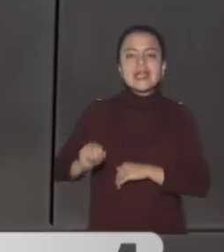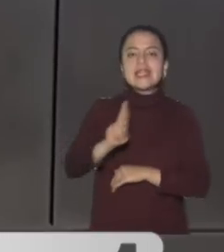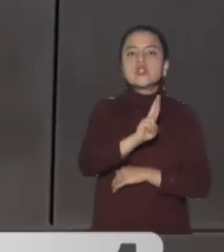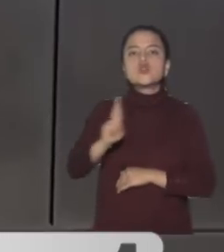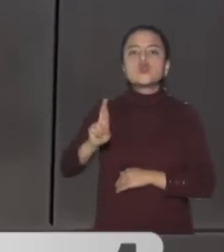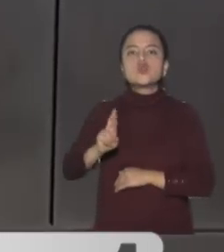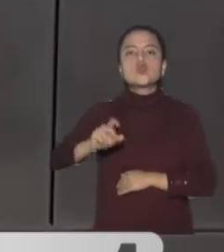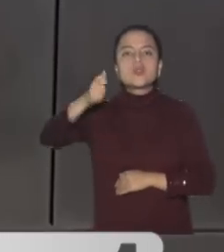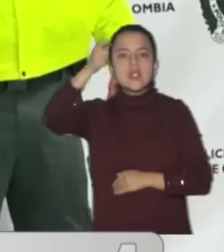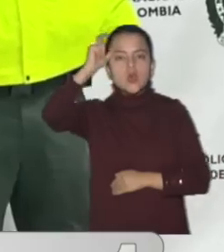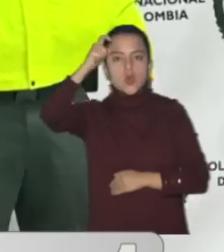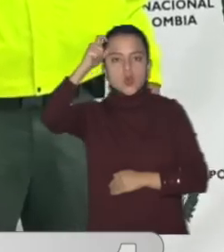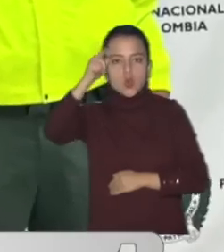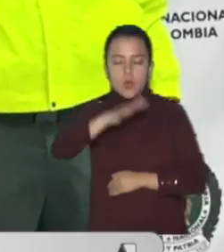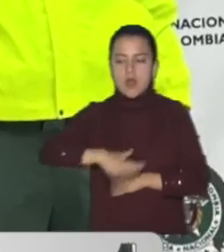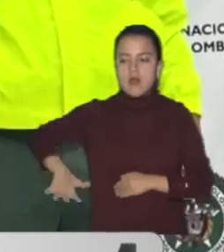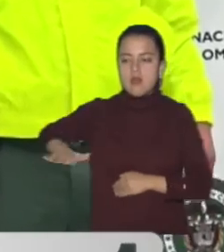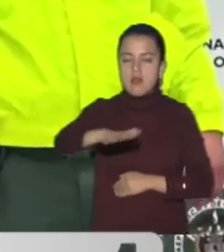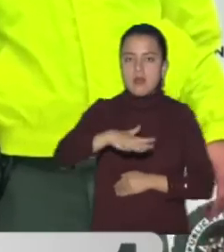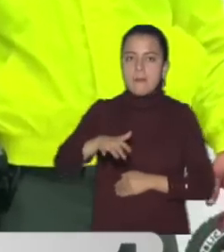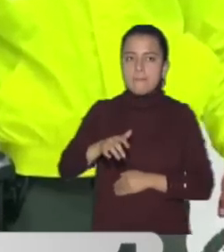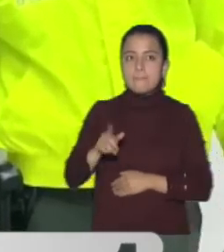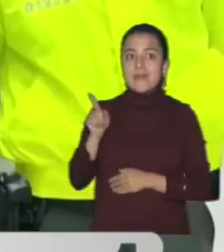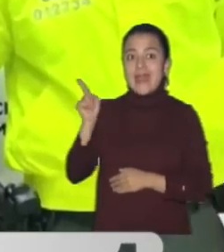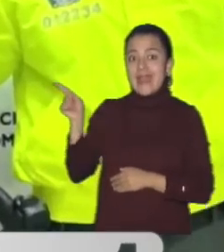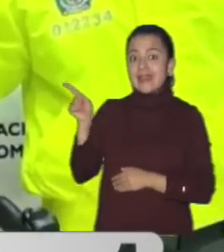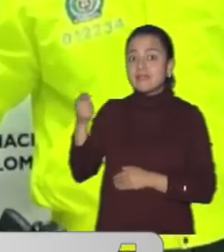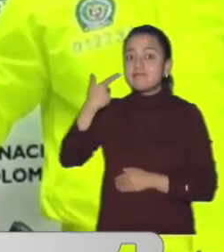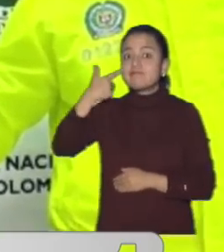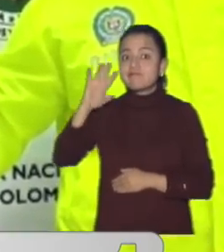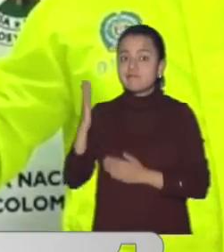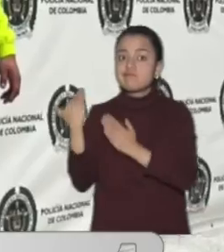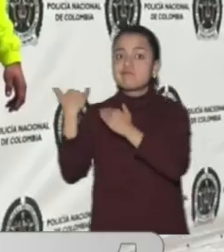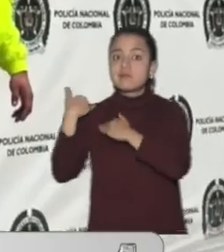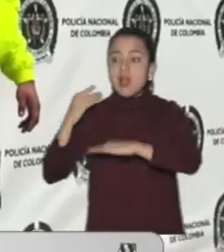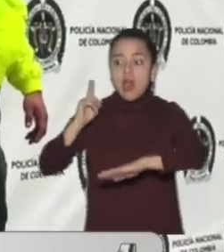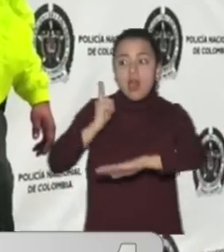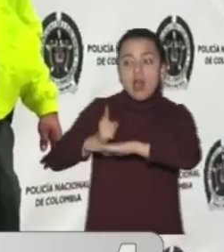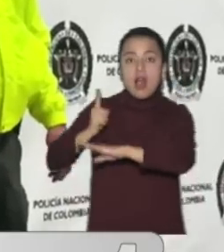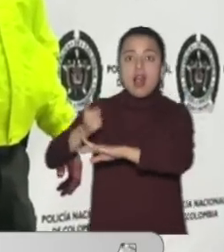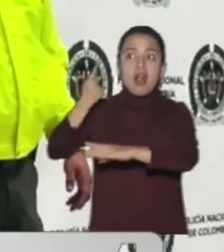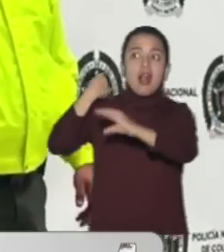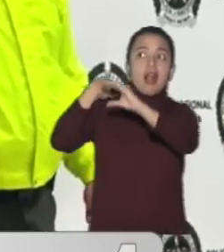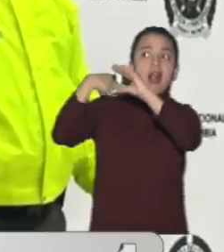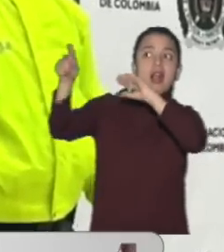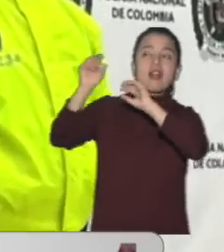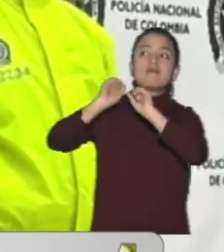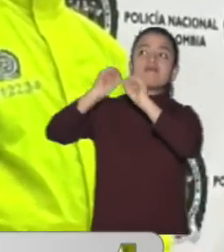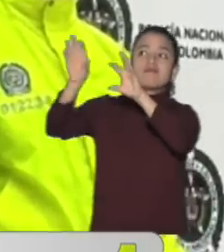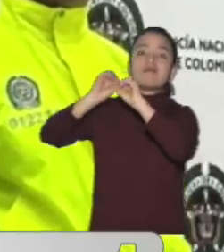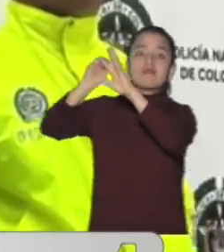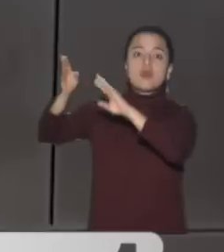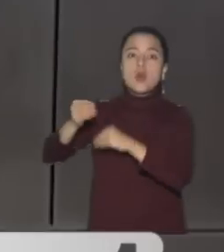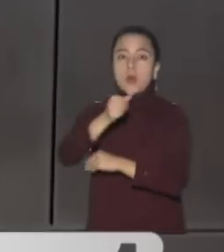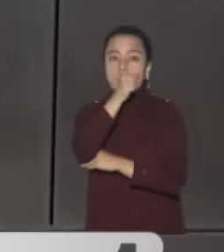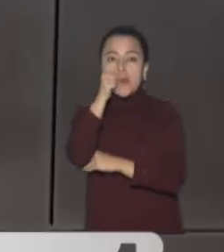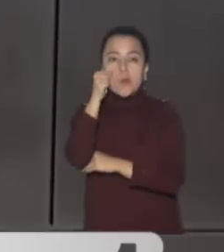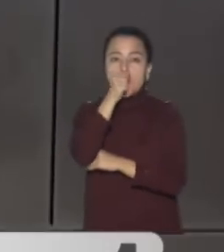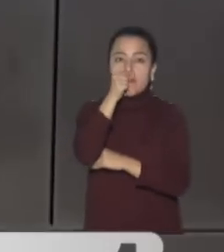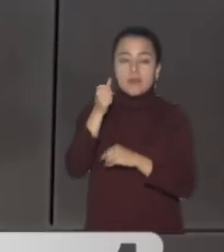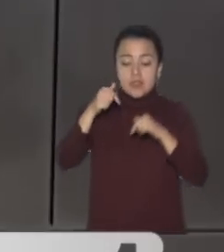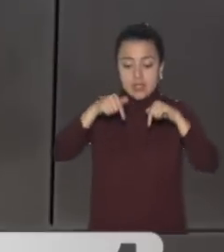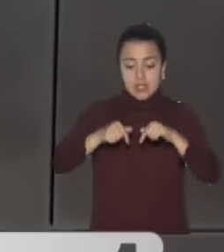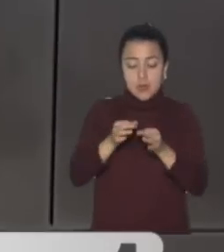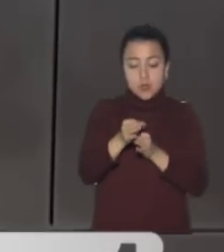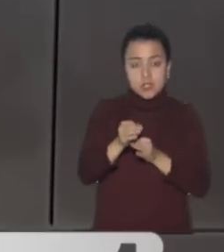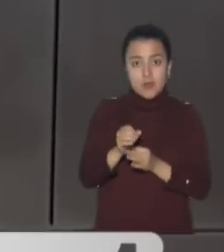estribaciones del Nube Paramillo. Según la policía, alias Toño es el responsable de envío de cocaína desde el municipio de Acandí.